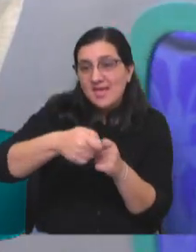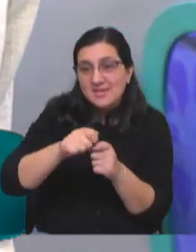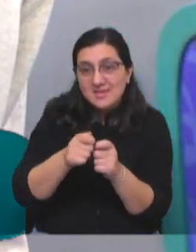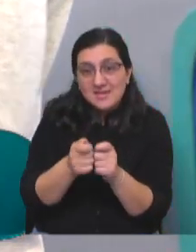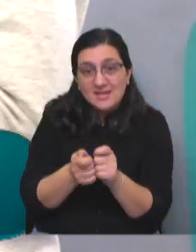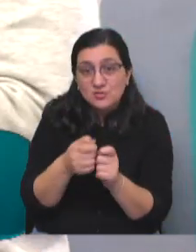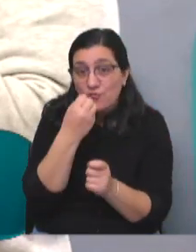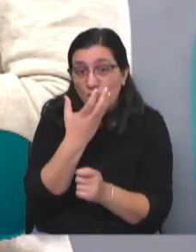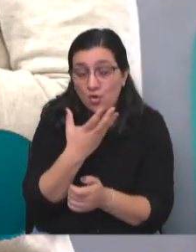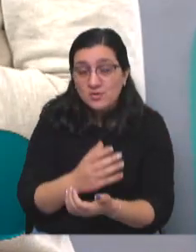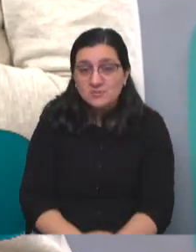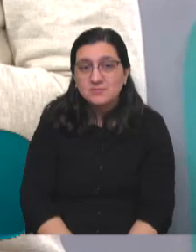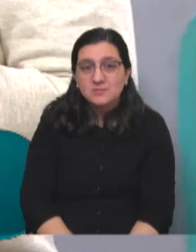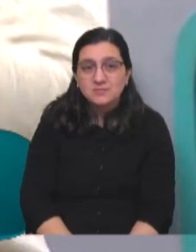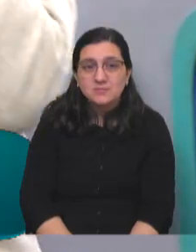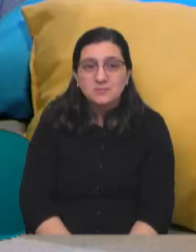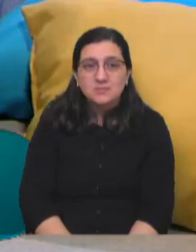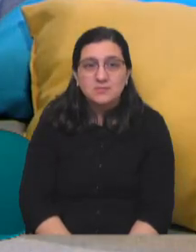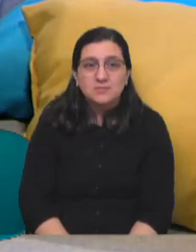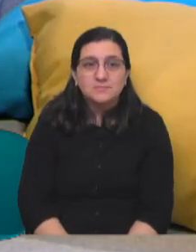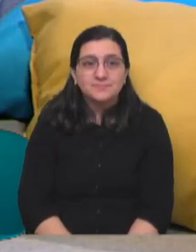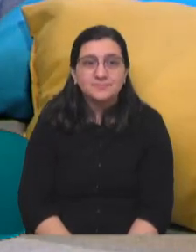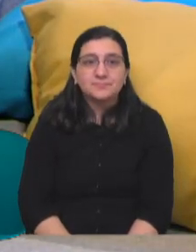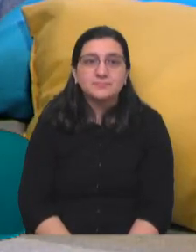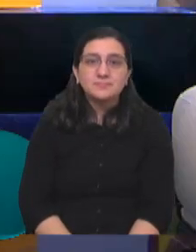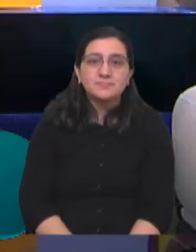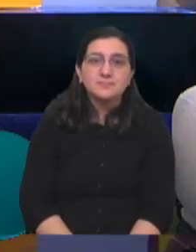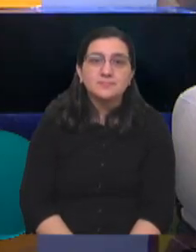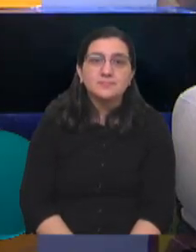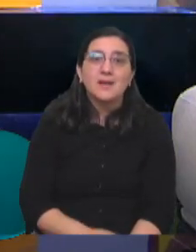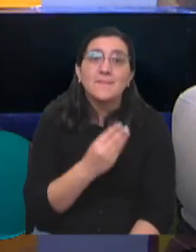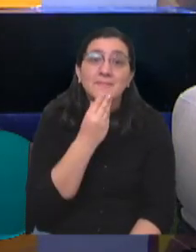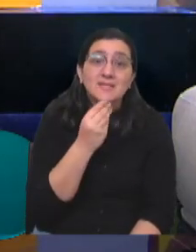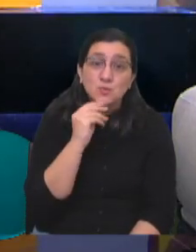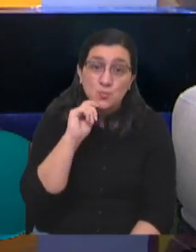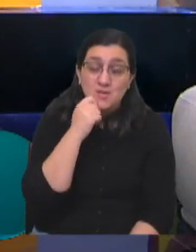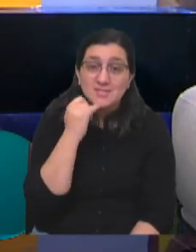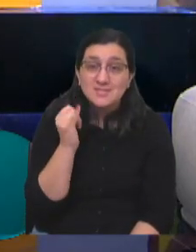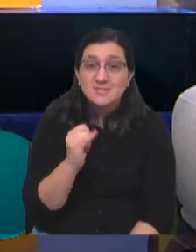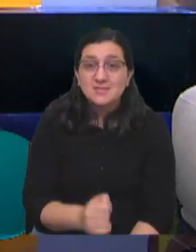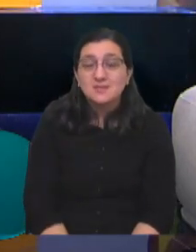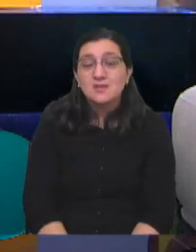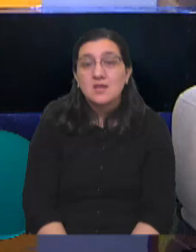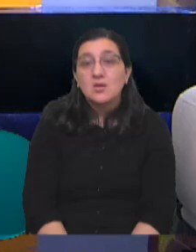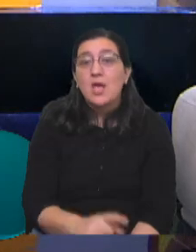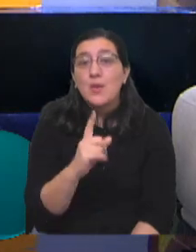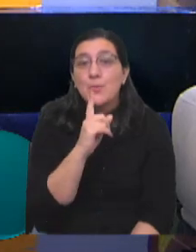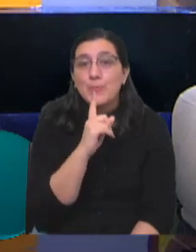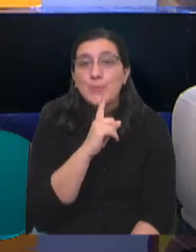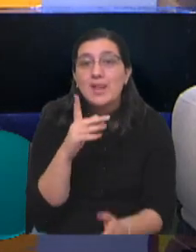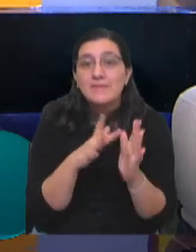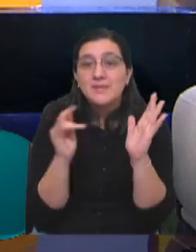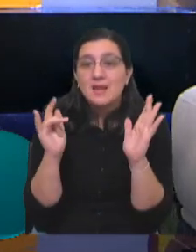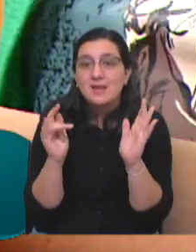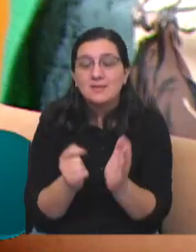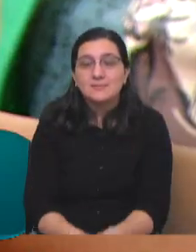también. Las peras que son medias rojizas que quedan re lindas también. Quedan muy lindas. Son acá le pusimos una vela, la vela de miel. El 11, a ver,